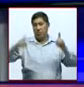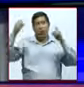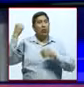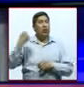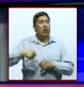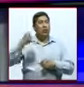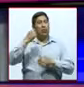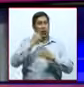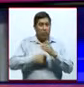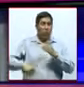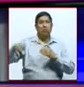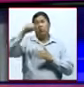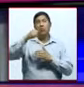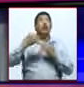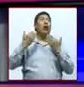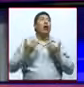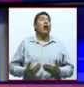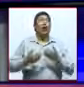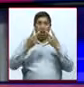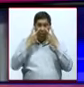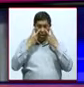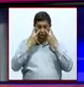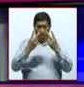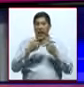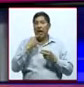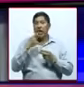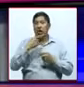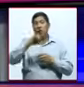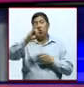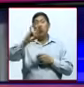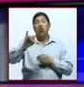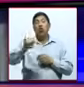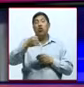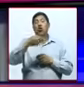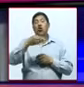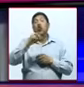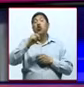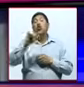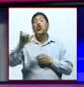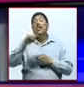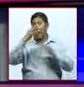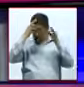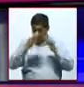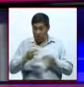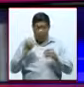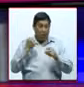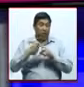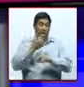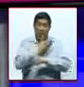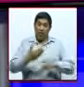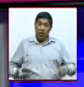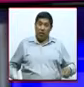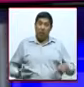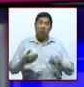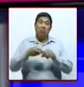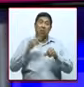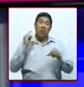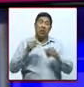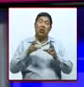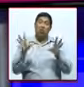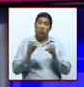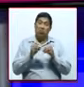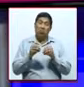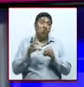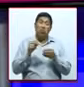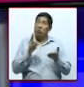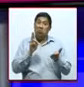Tribunal Supremo Electoral. Pero ahora sí vamos a ver qué dijo Johnny Fernández en relación a la decisión del expresidente Evo Morales de abandonar la reunión y